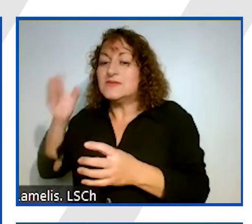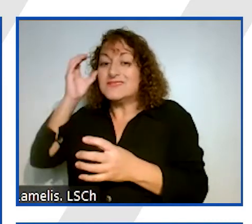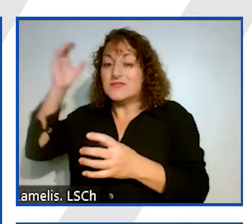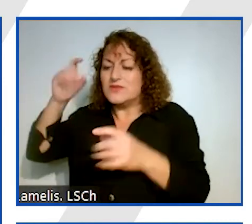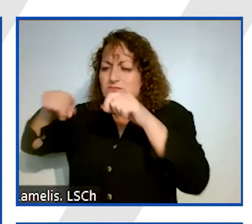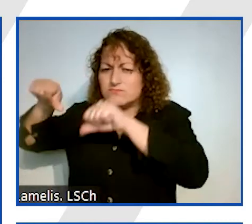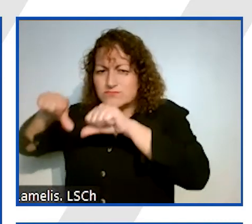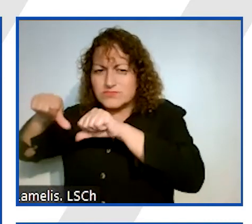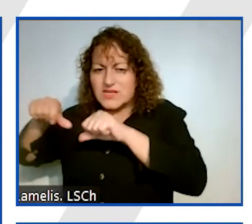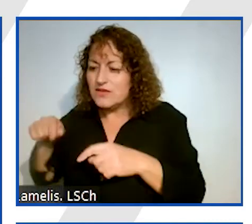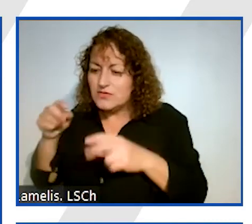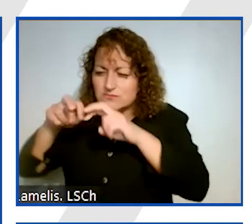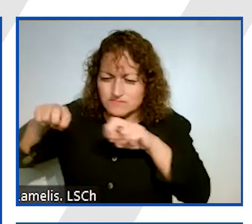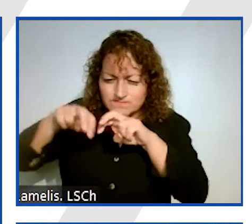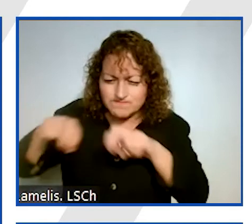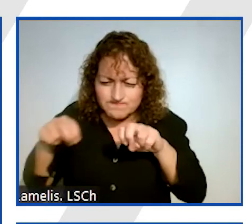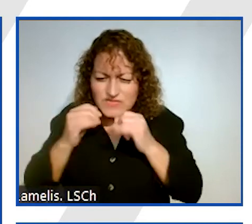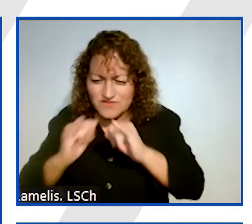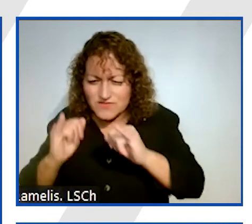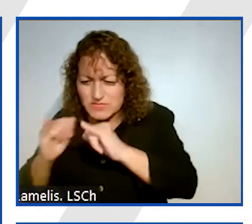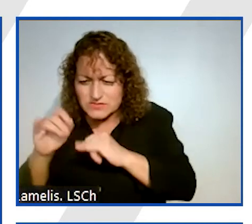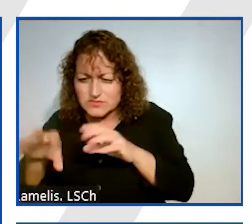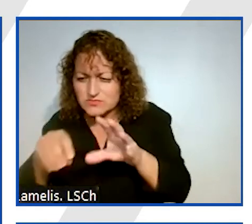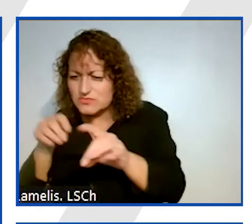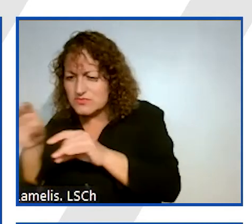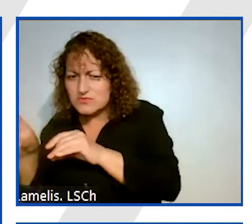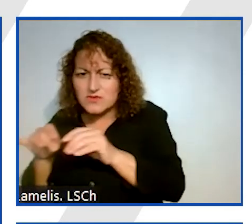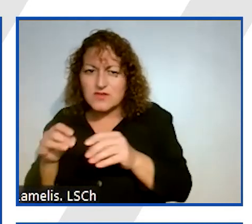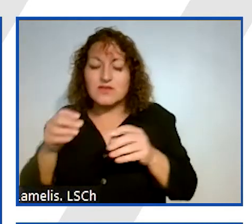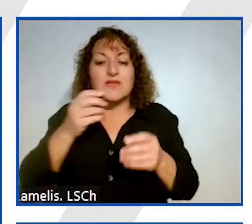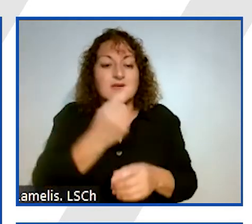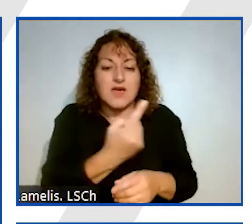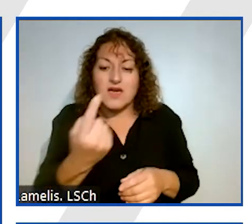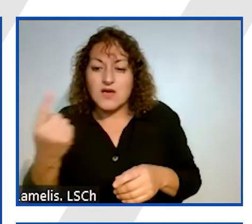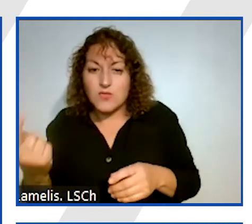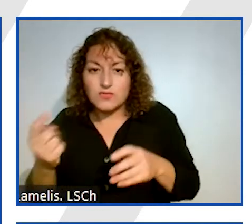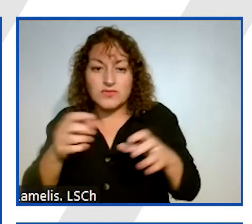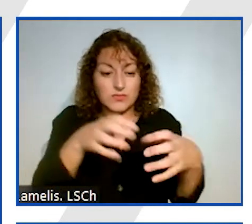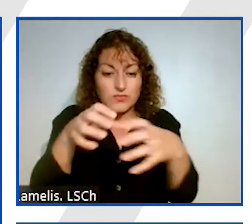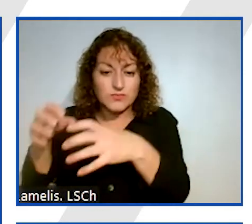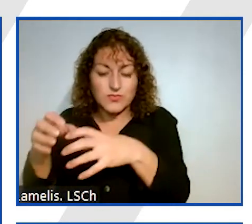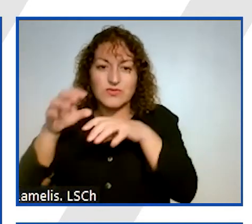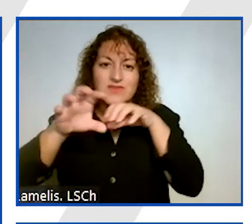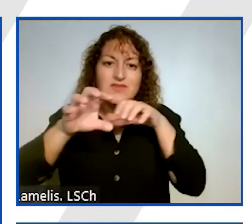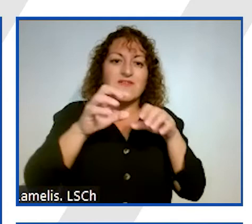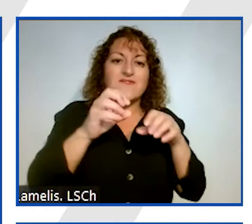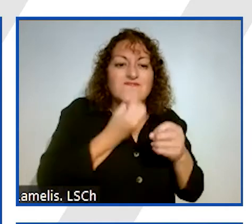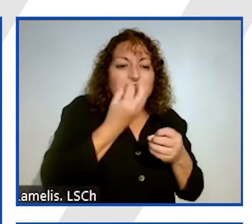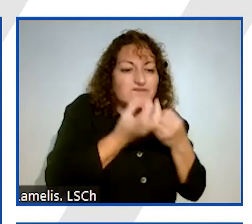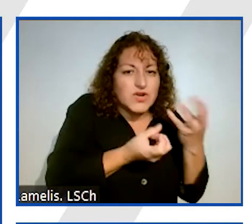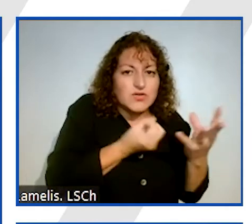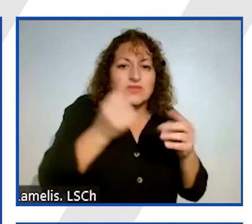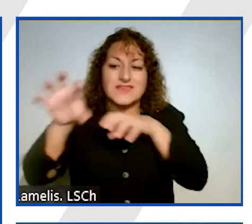de analizar la información básica de cada una de las especies de flora y fauna de nuestro planeta y